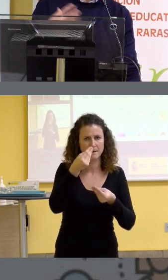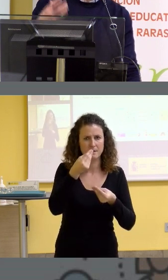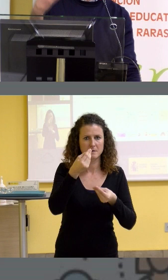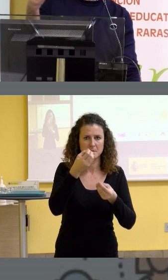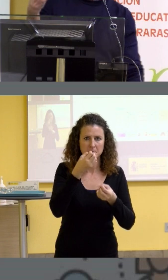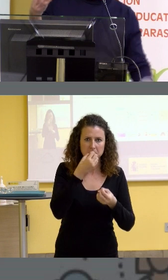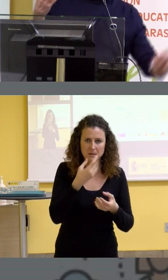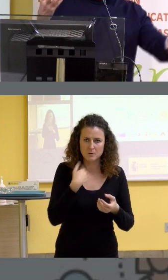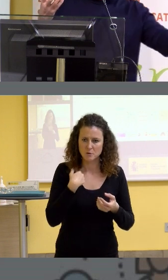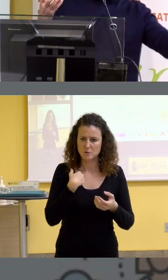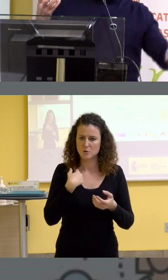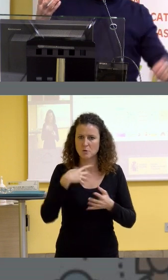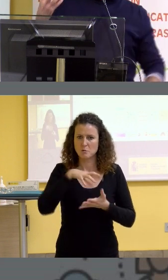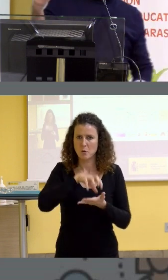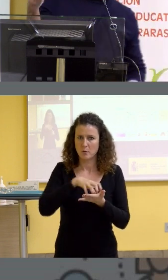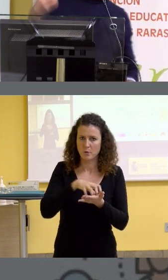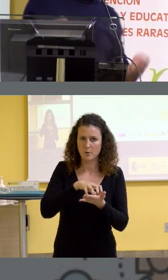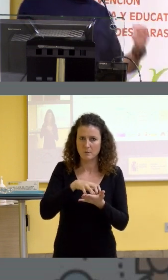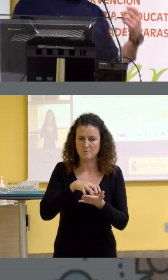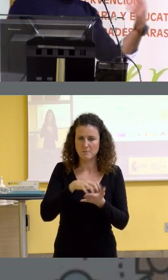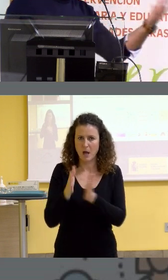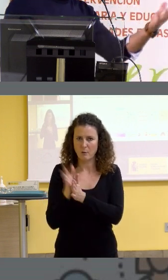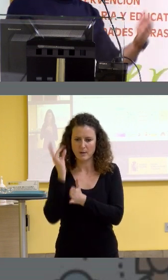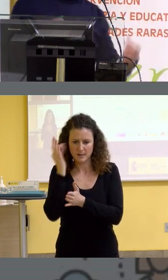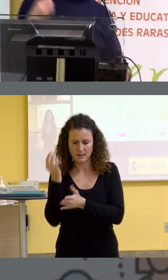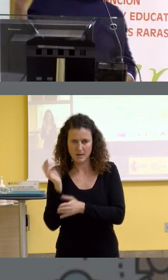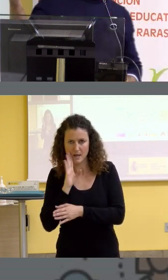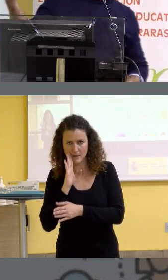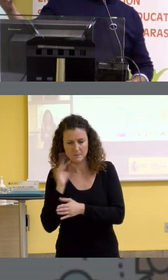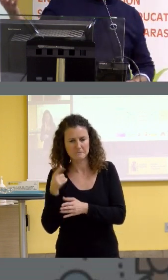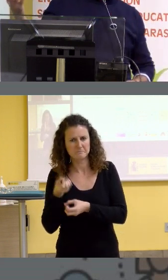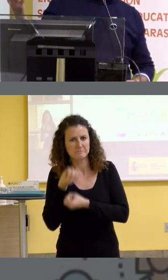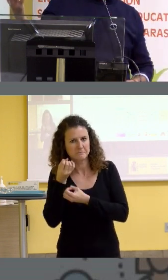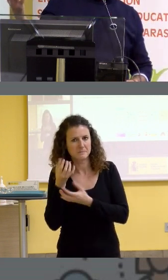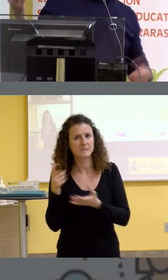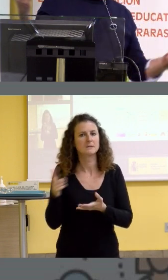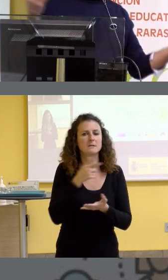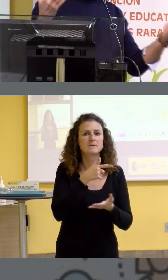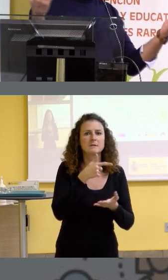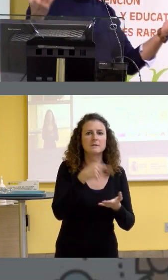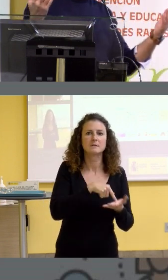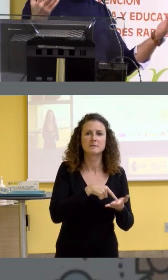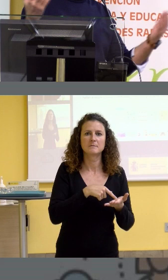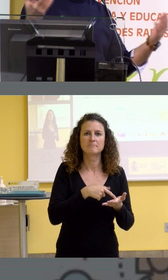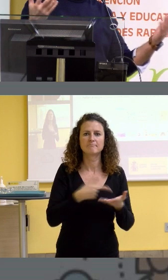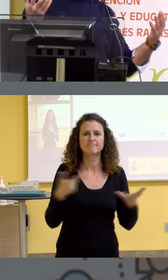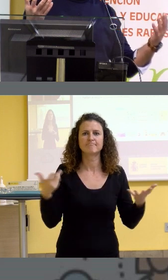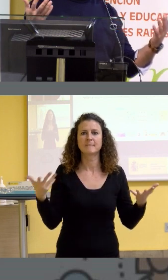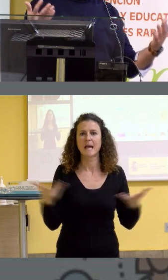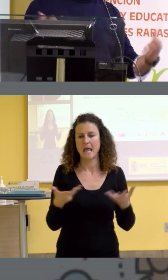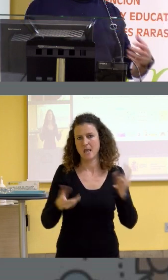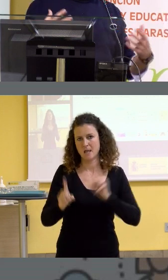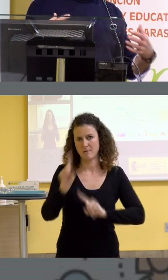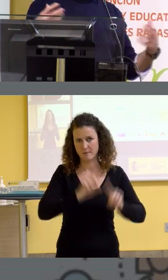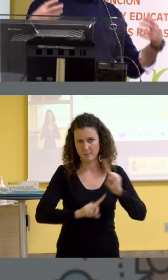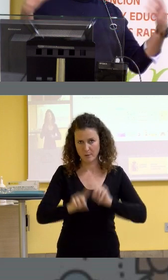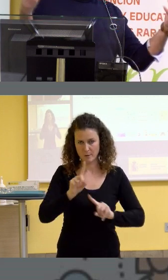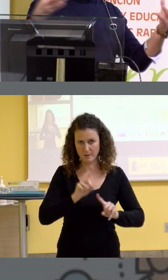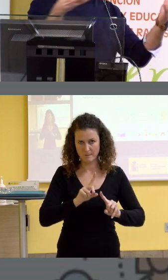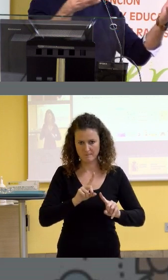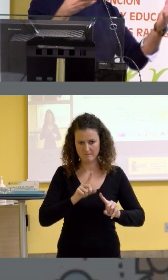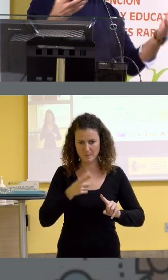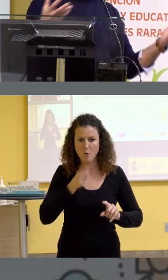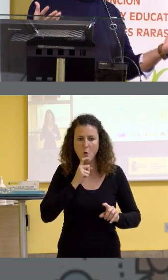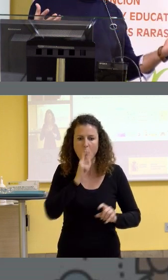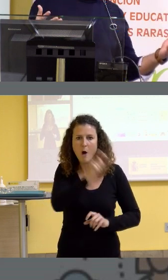Es decir, una cosa, como escuchaba que decía la compañía, es la realidad que vemos, la otra la que cuentan los papers. Y aquí tenemos un gravísimo problema. Y para convencer a